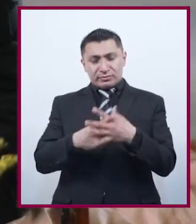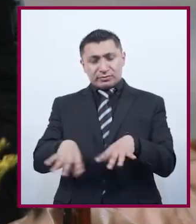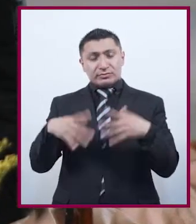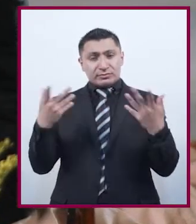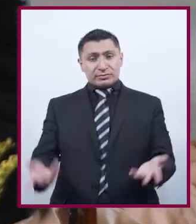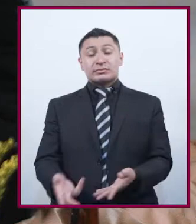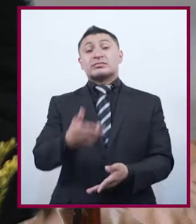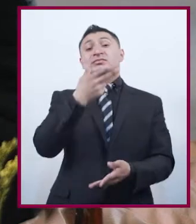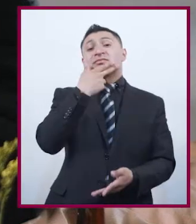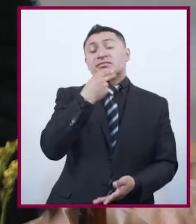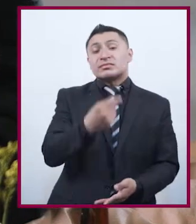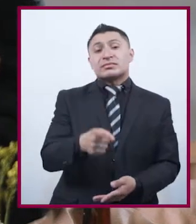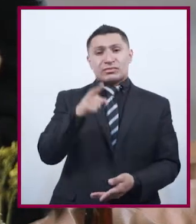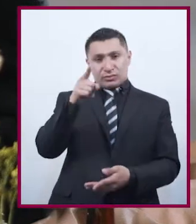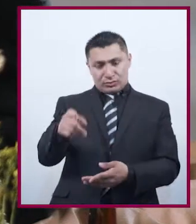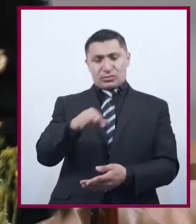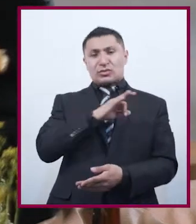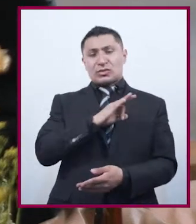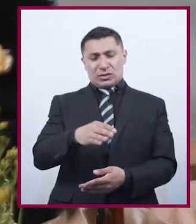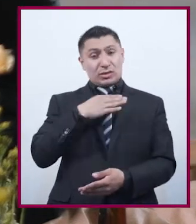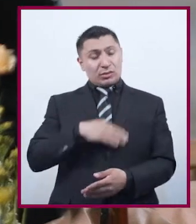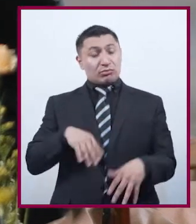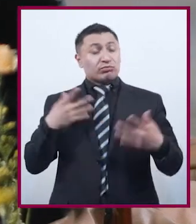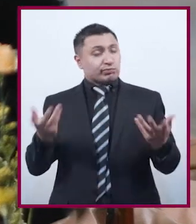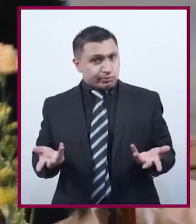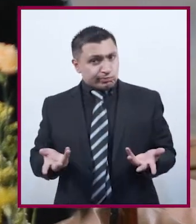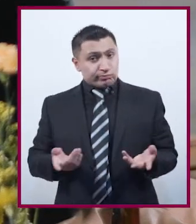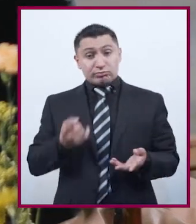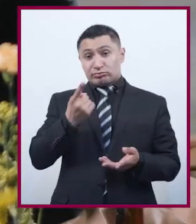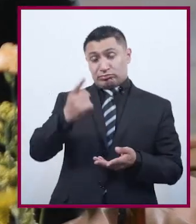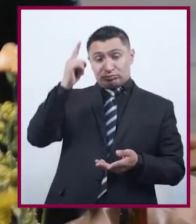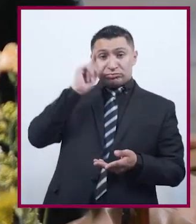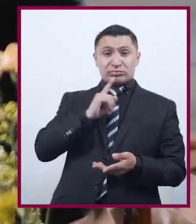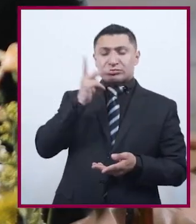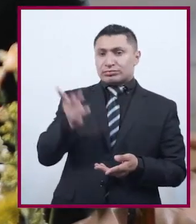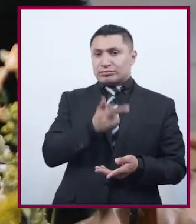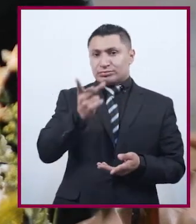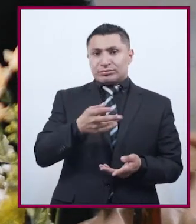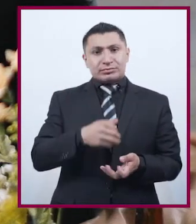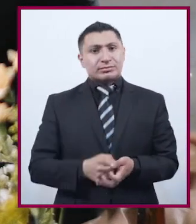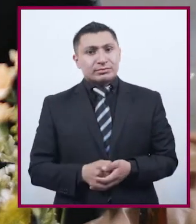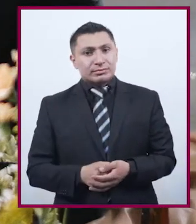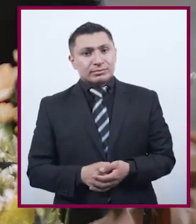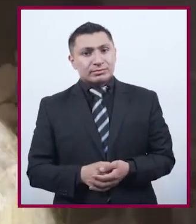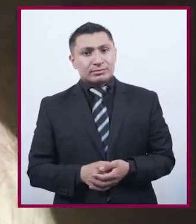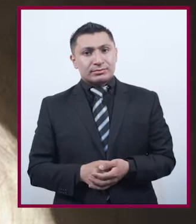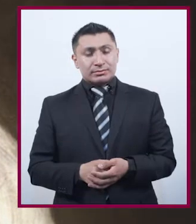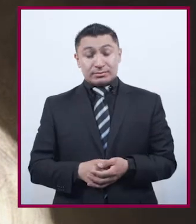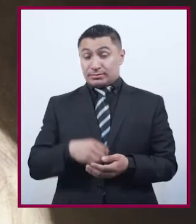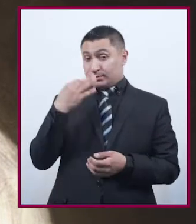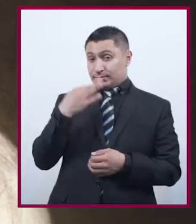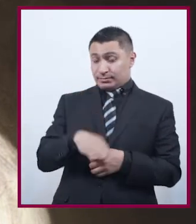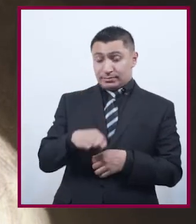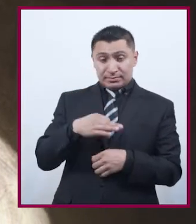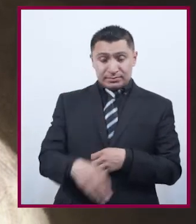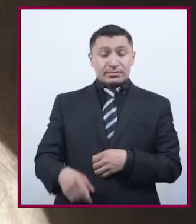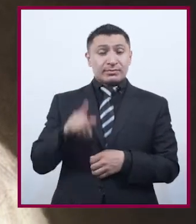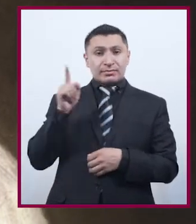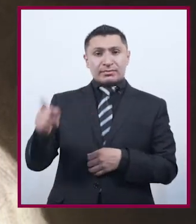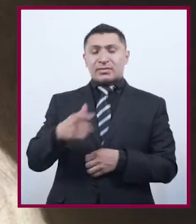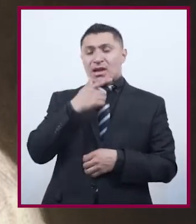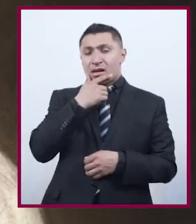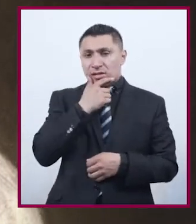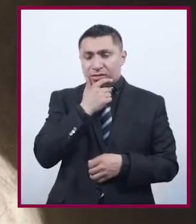así: Hombre, ¿eres capaz de ser justo? Una mujer te hace esa pregunta. Mientras tanto, en